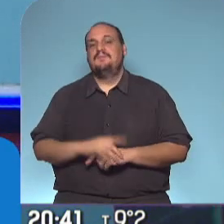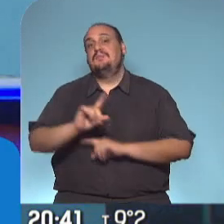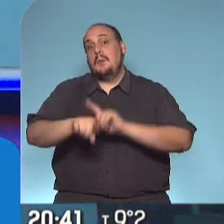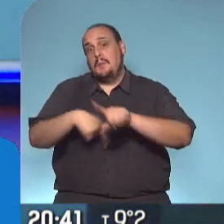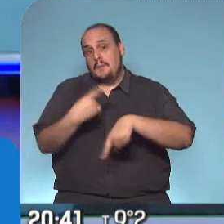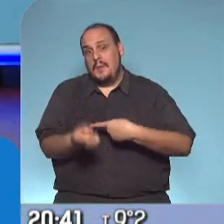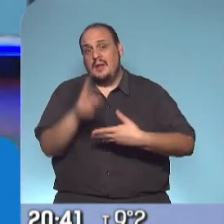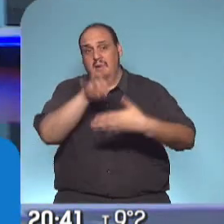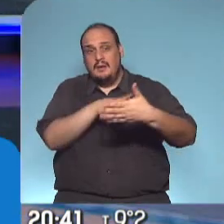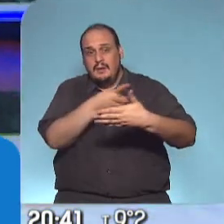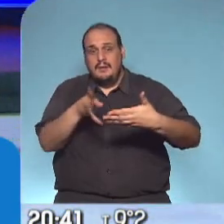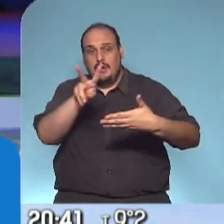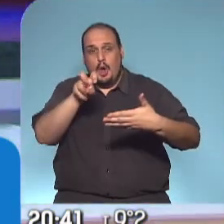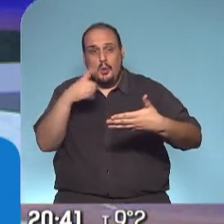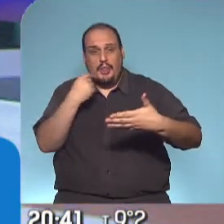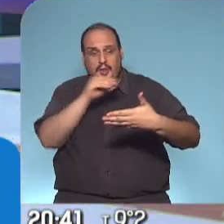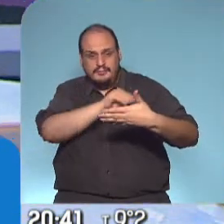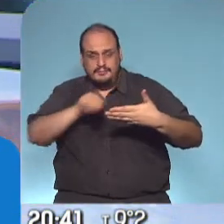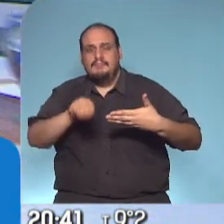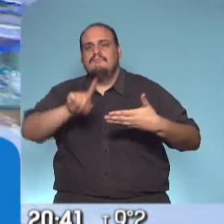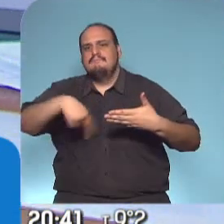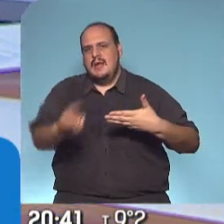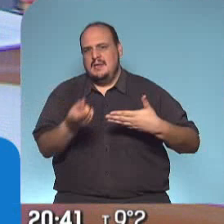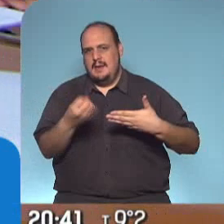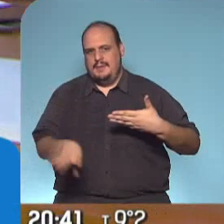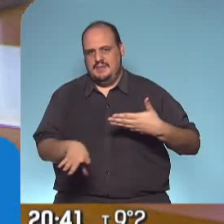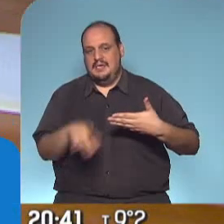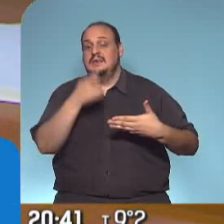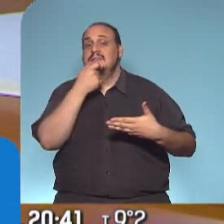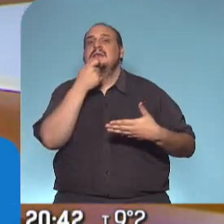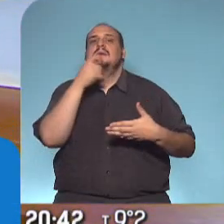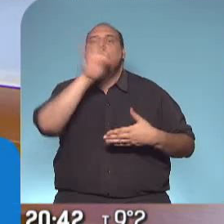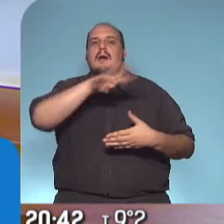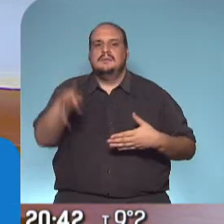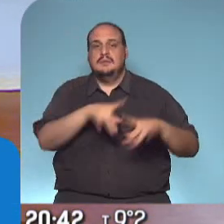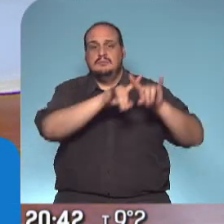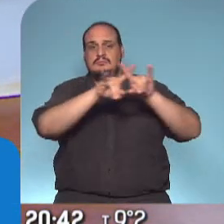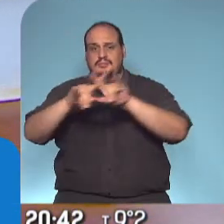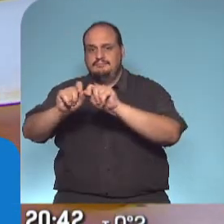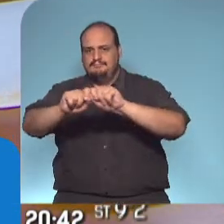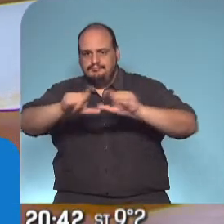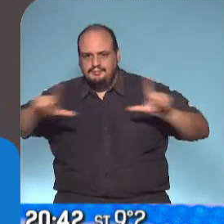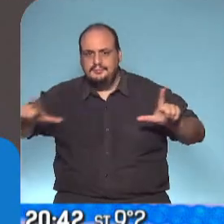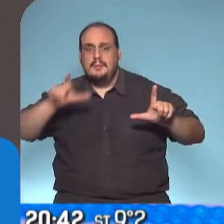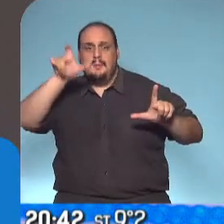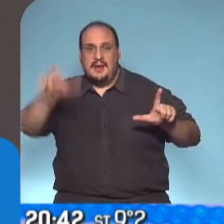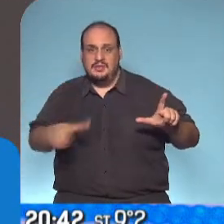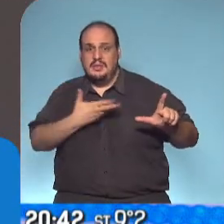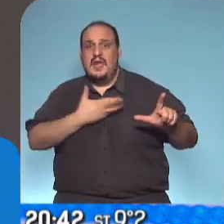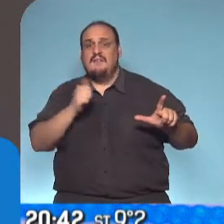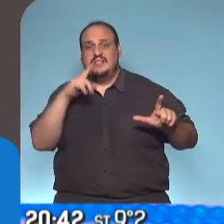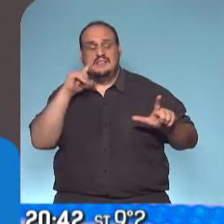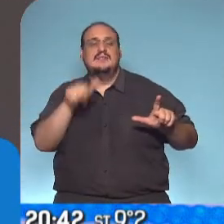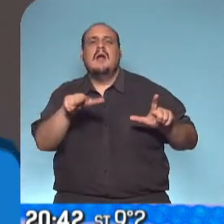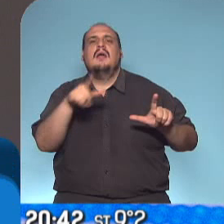cronograma del ATP, así que seguramente si entra, por supuesto, en nuestra página de ANSES podrá Francisca ver si le toca, qué